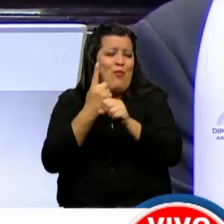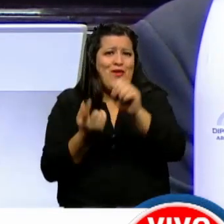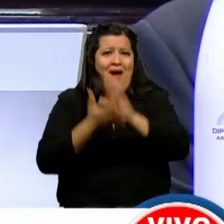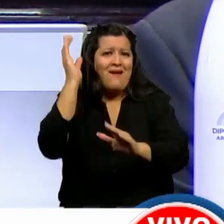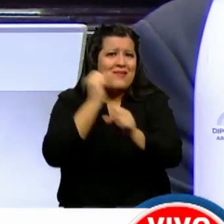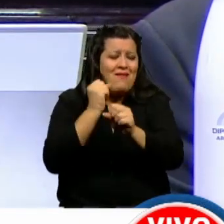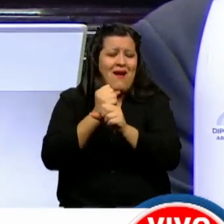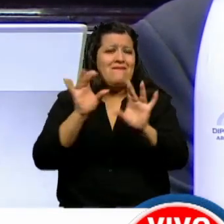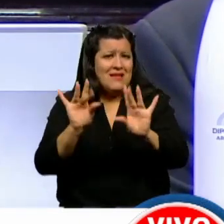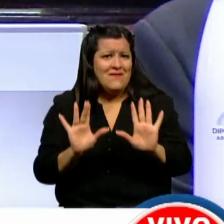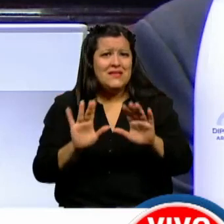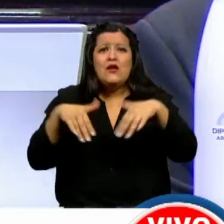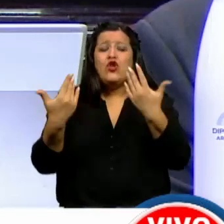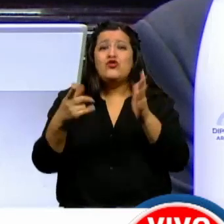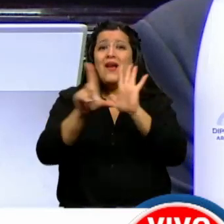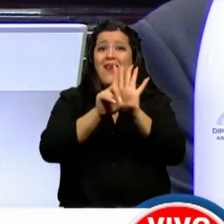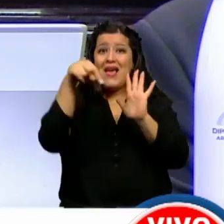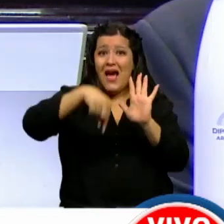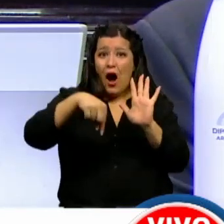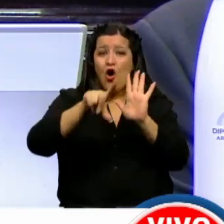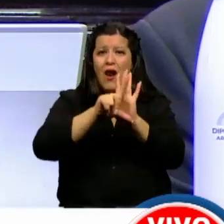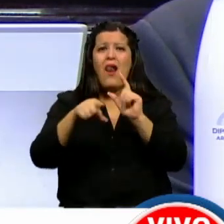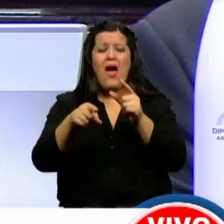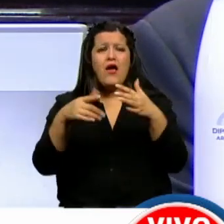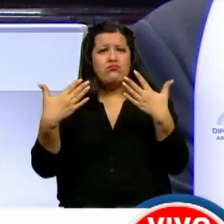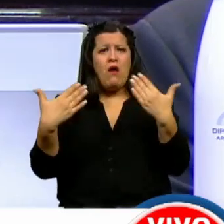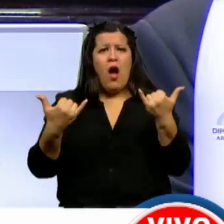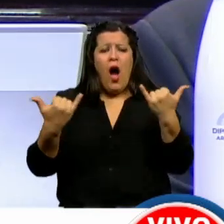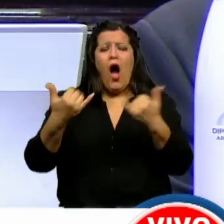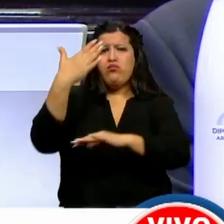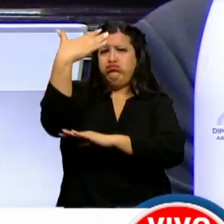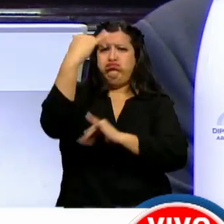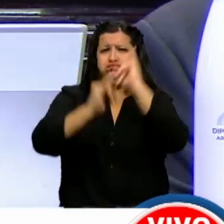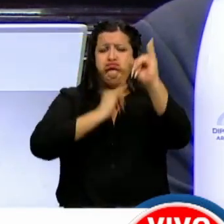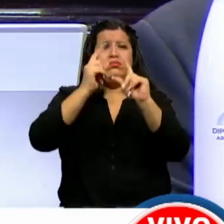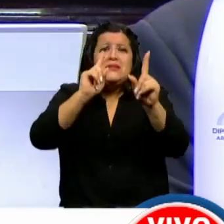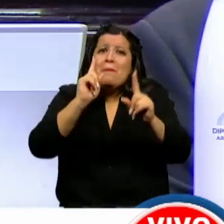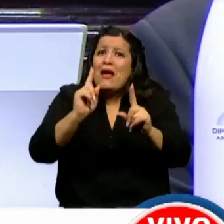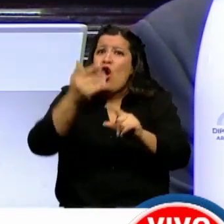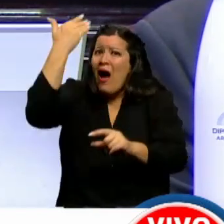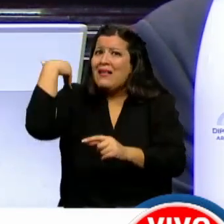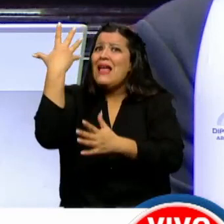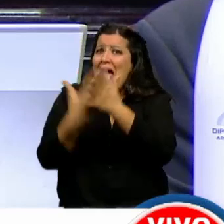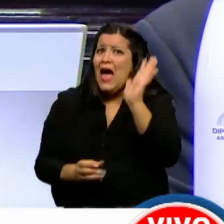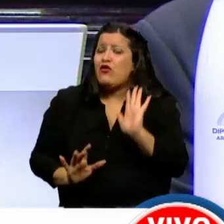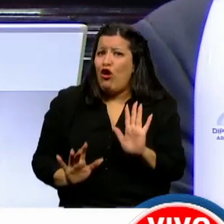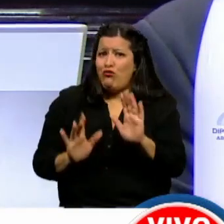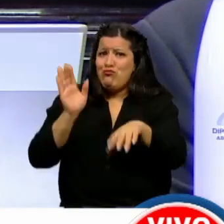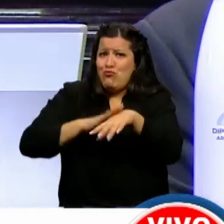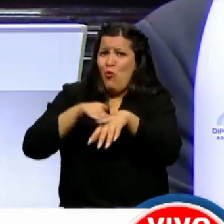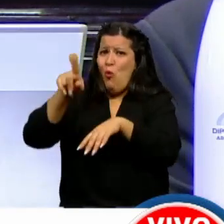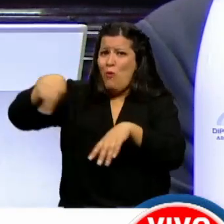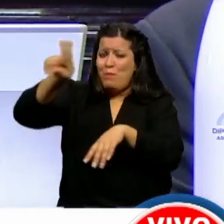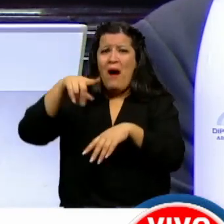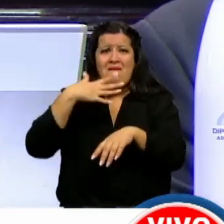modo tal que esta ley, que se la rodea de un discurso épico, no es más que corregir un error de gestión y, digamos,